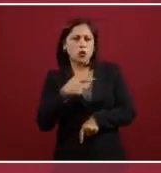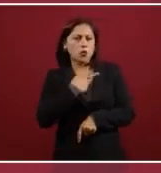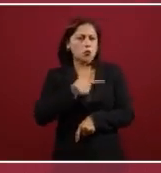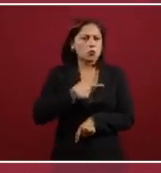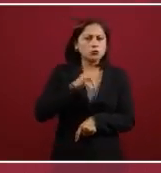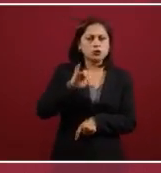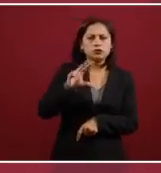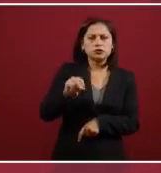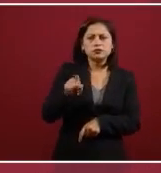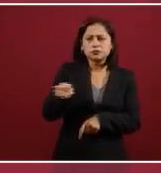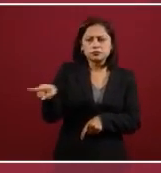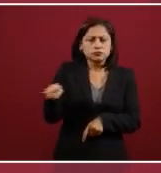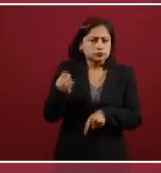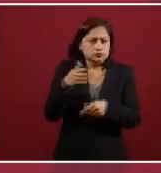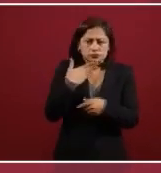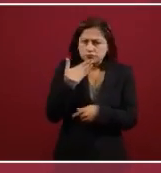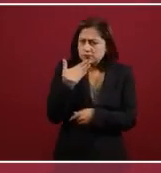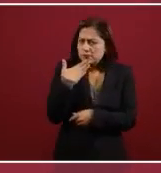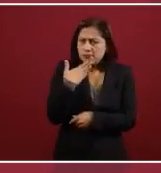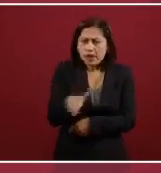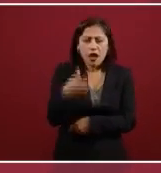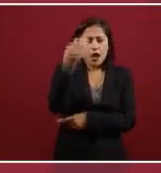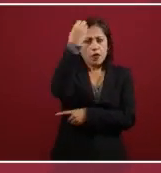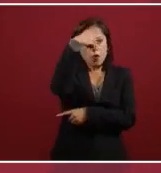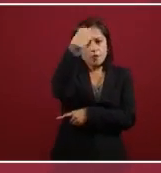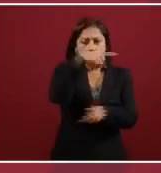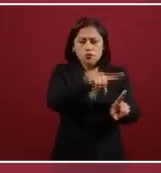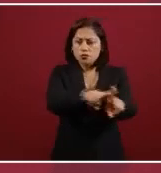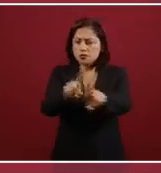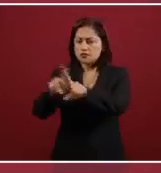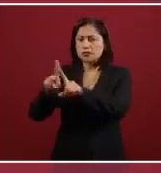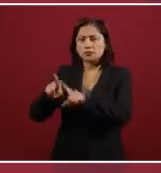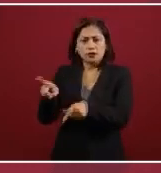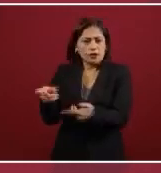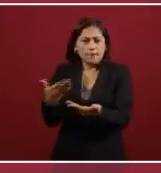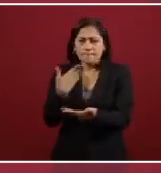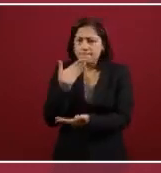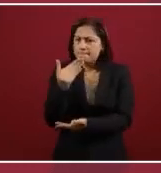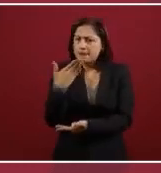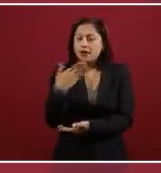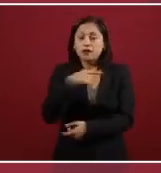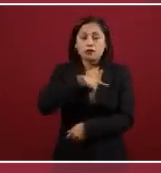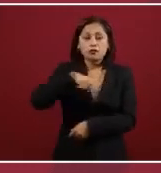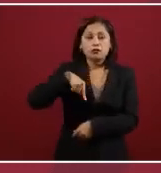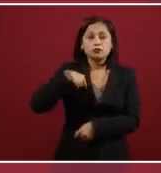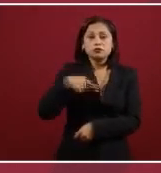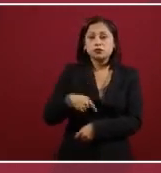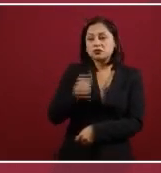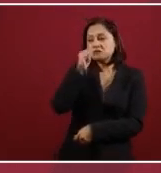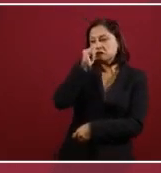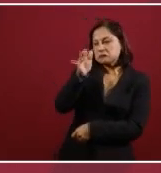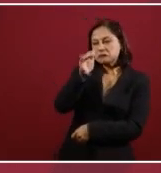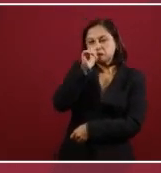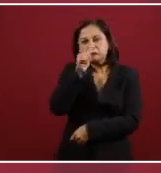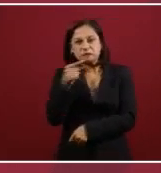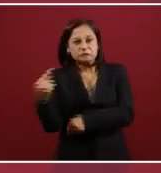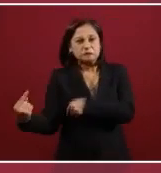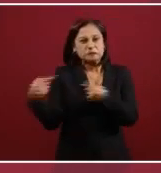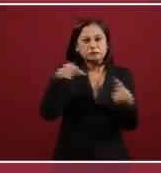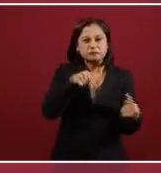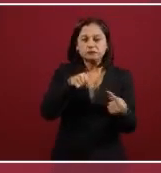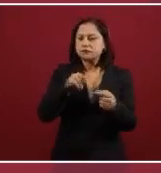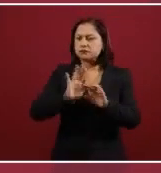No nos estamos peleando con nadie. Estamos llevando a cabo una política